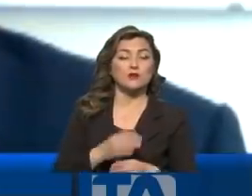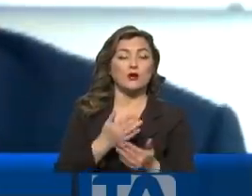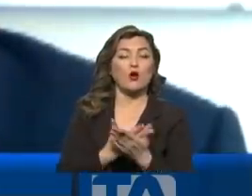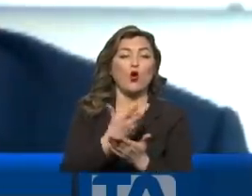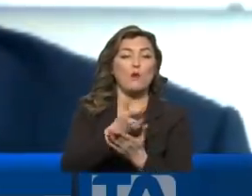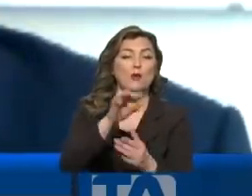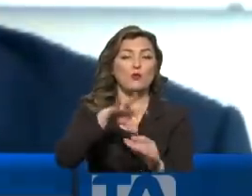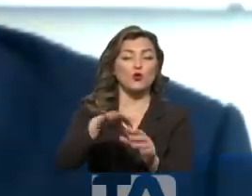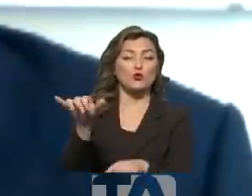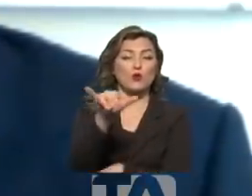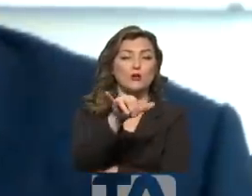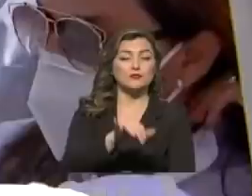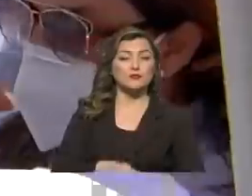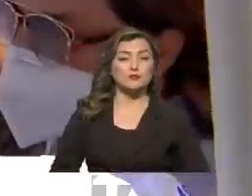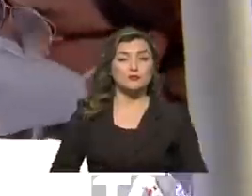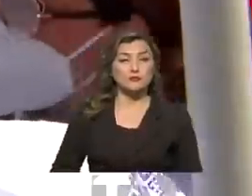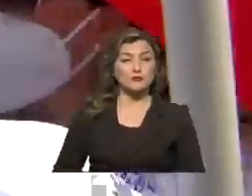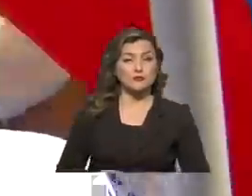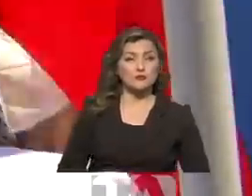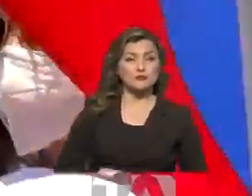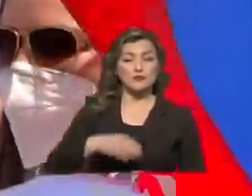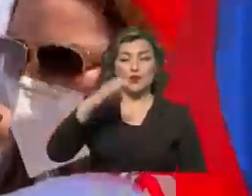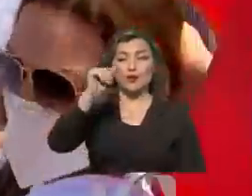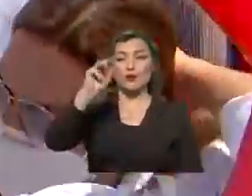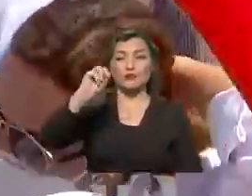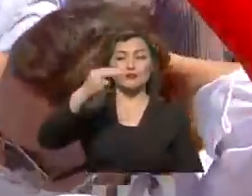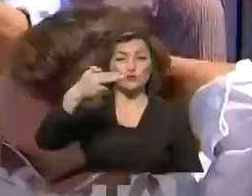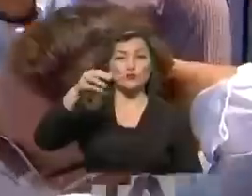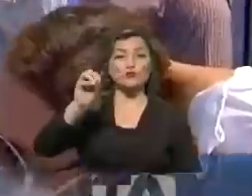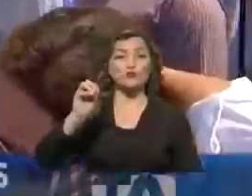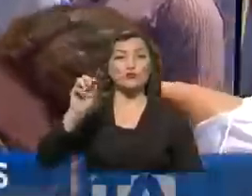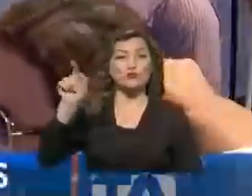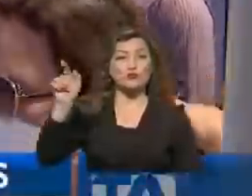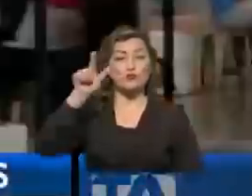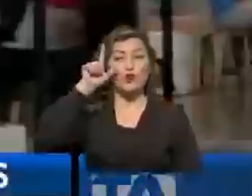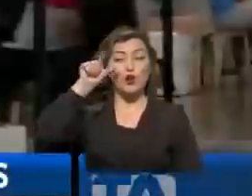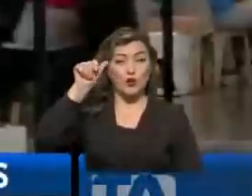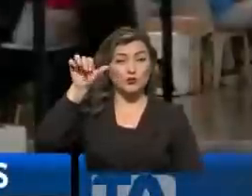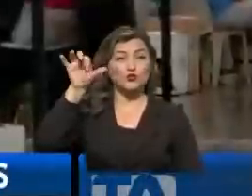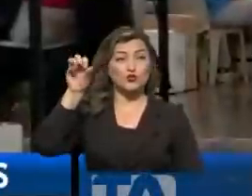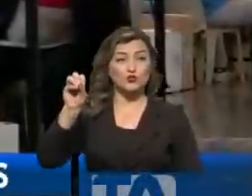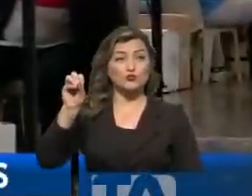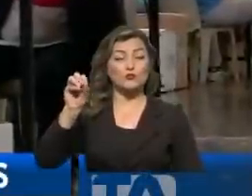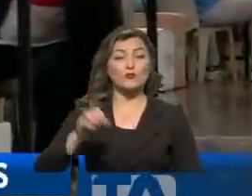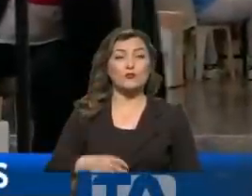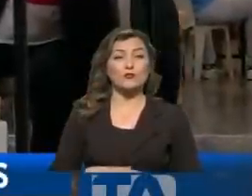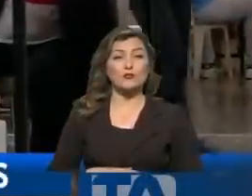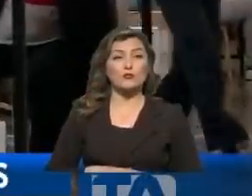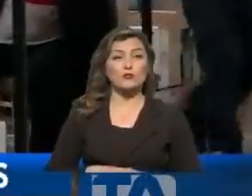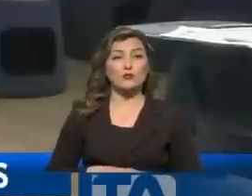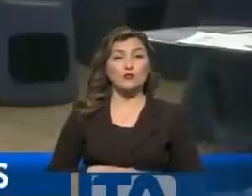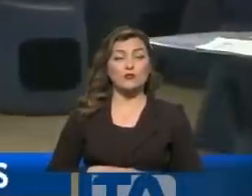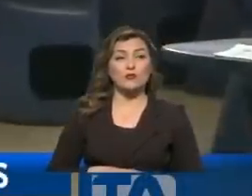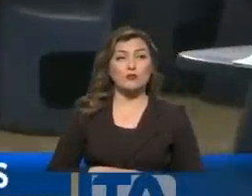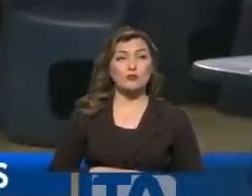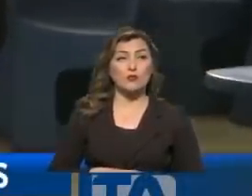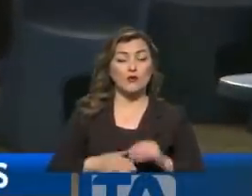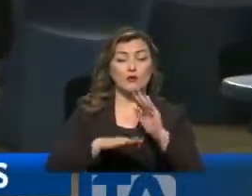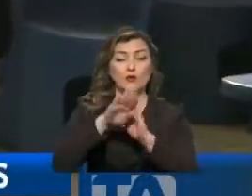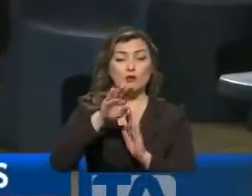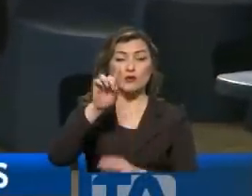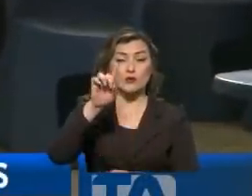Fausto Camacho, en cambio, destaca que la votación que obtuvo el candidato Guillermo Lasso, al punto de superar en más